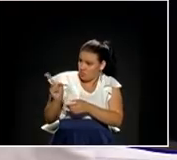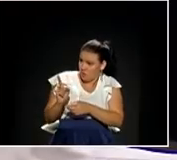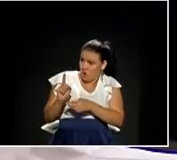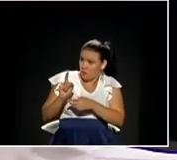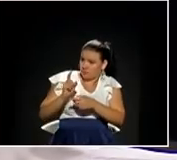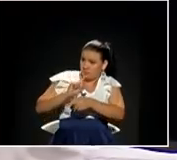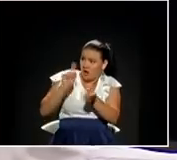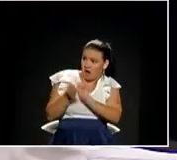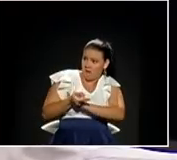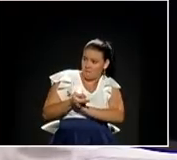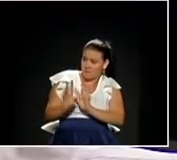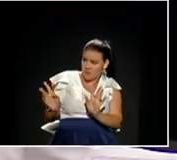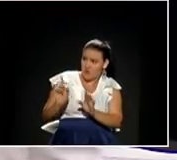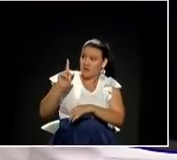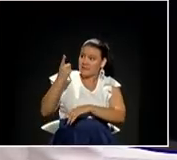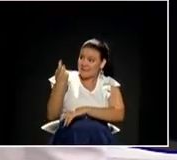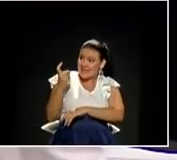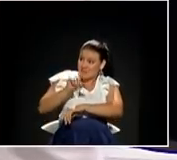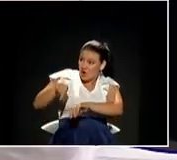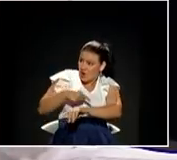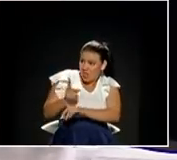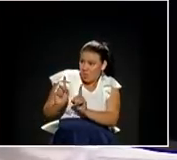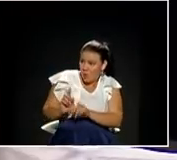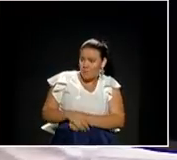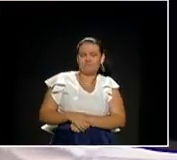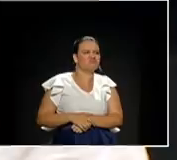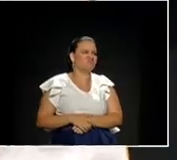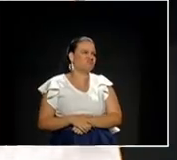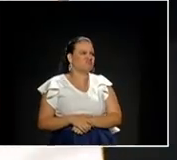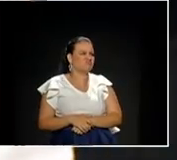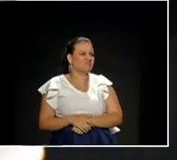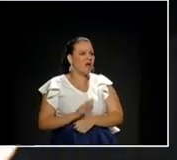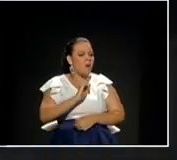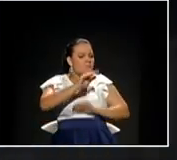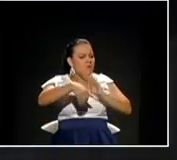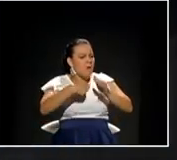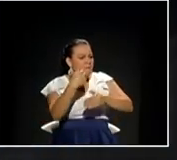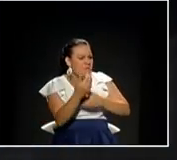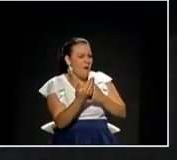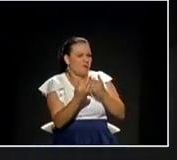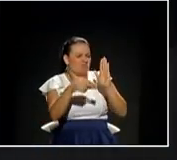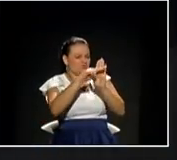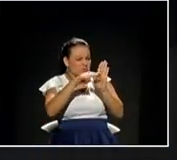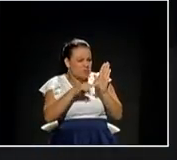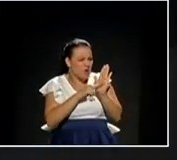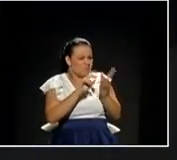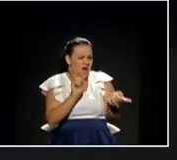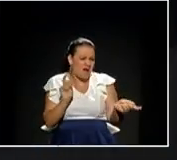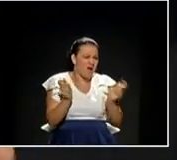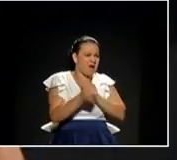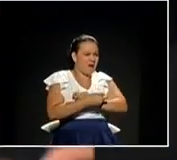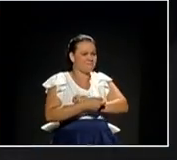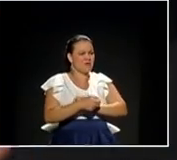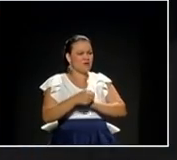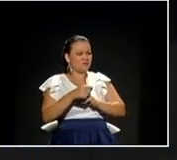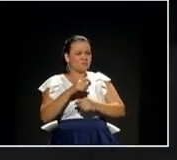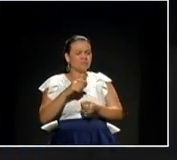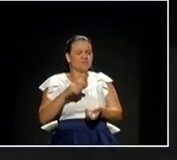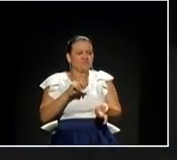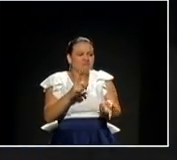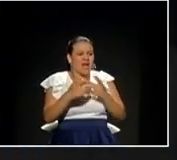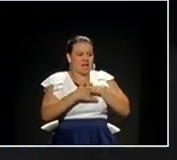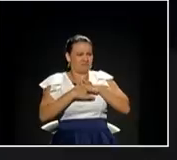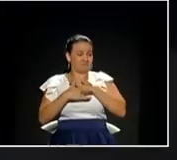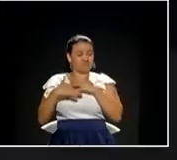no yo creo que con el tiempo si logramos hacer unas medias más profundas de cambios comportamentales mientras vamos avanzando en la